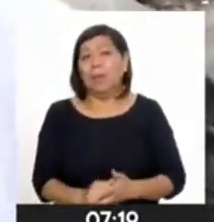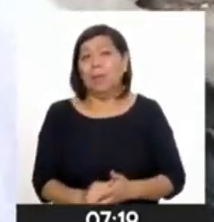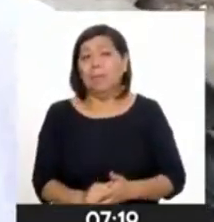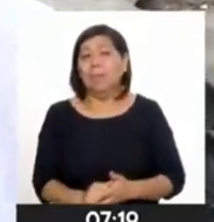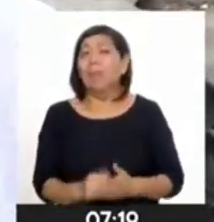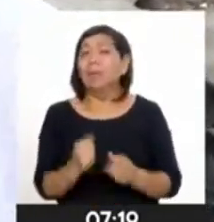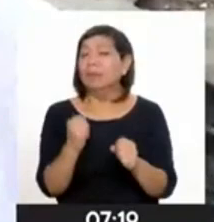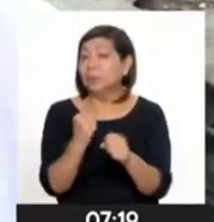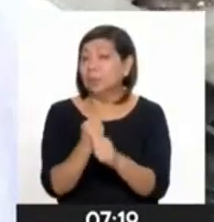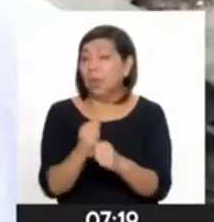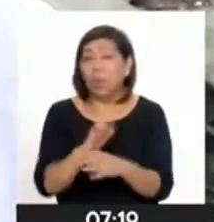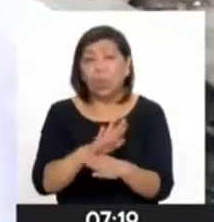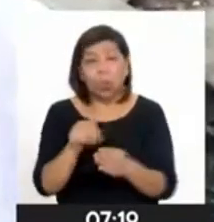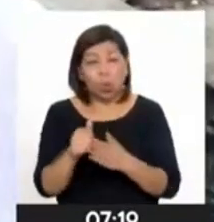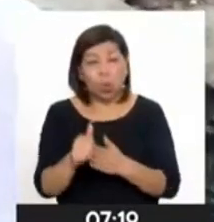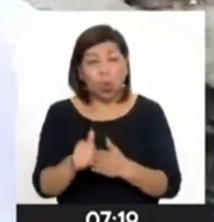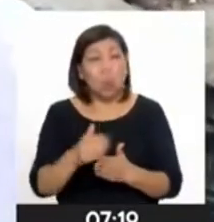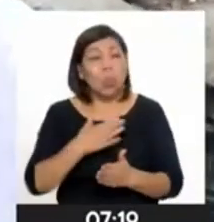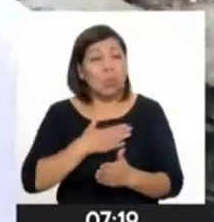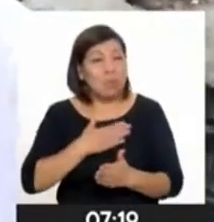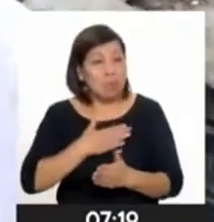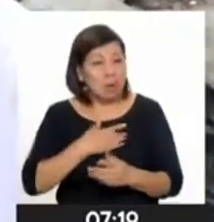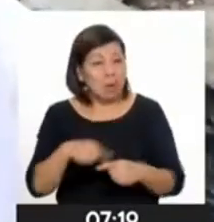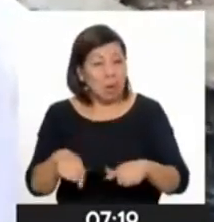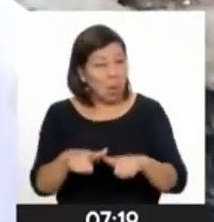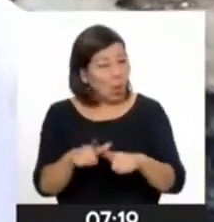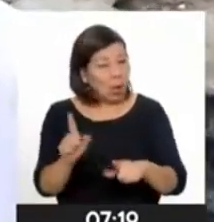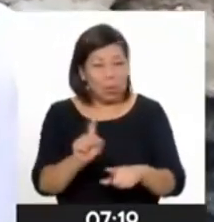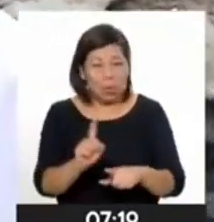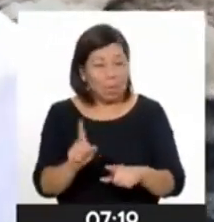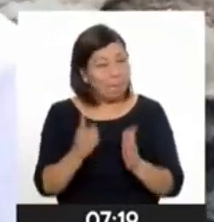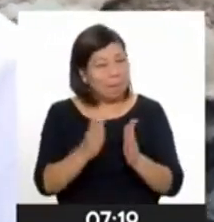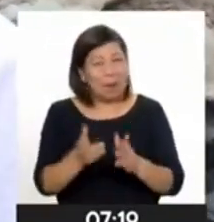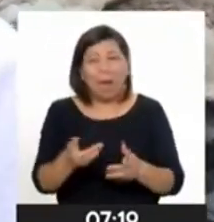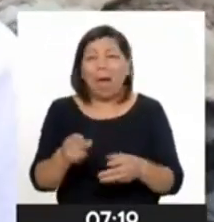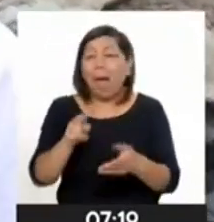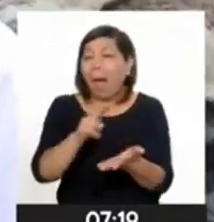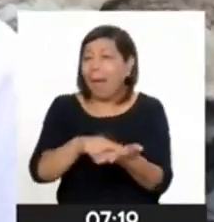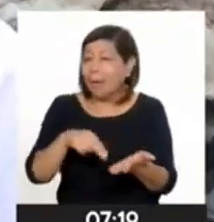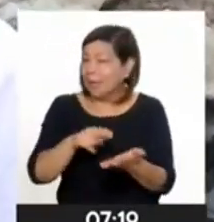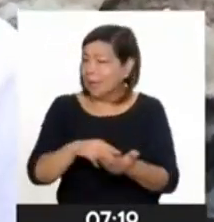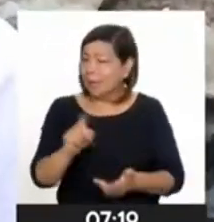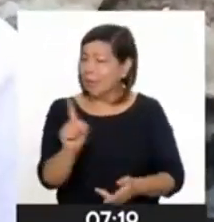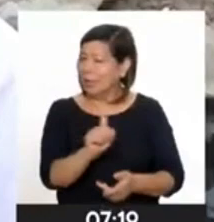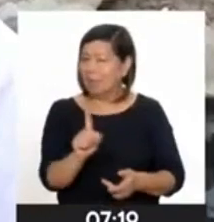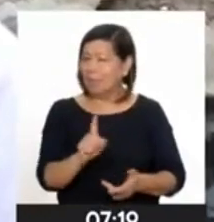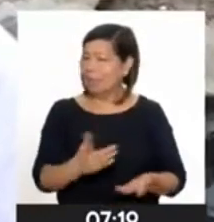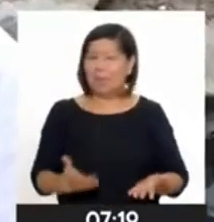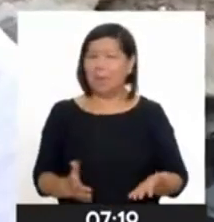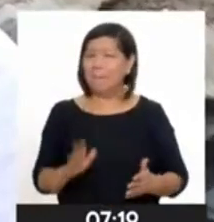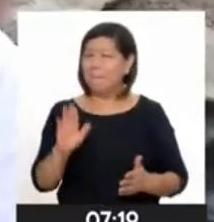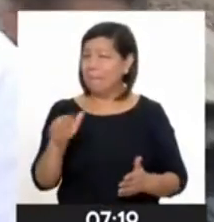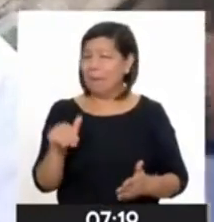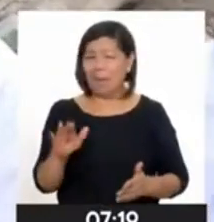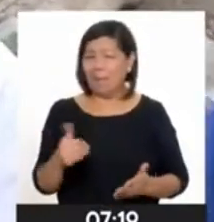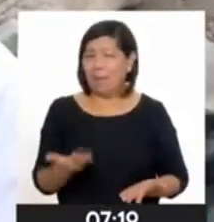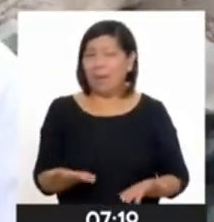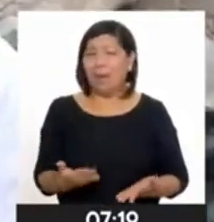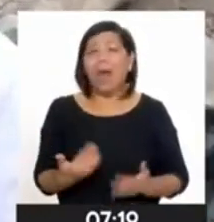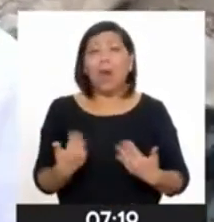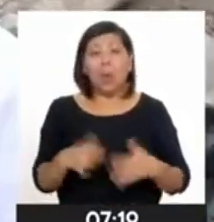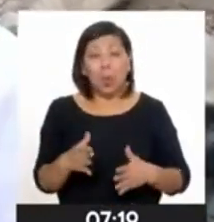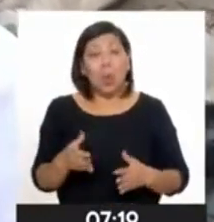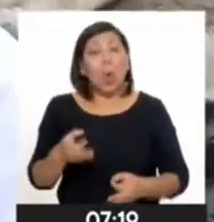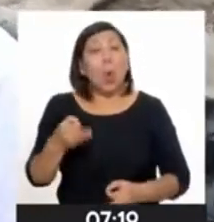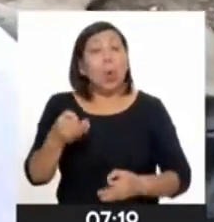estamos trabajando con los propietarios pidiendo que esos lugares no son adecuados para alquilar y lo que nosotros ahora estamos viendo ya la posibilidad de denuncias